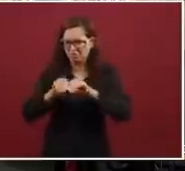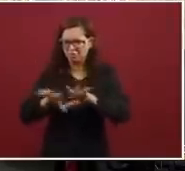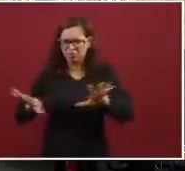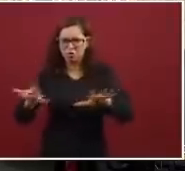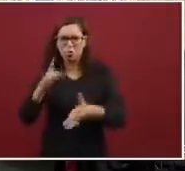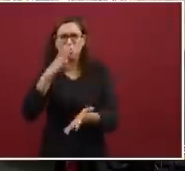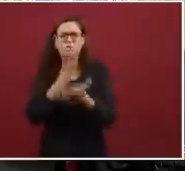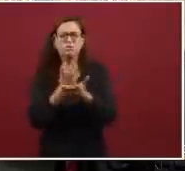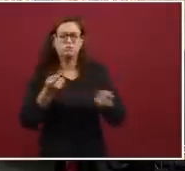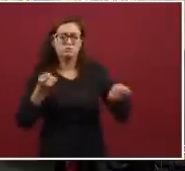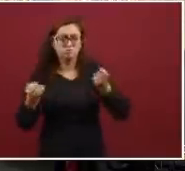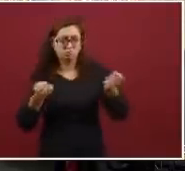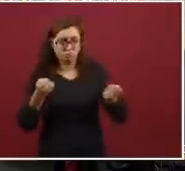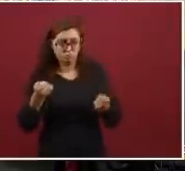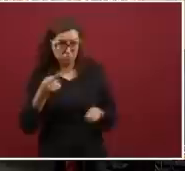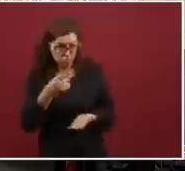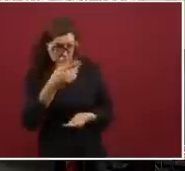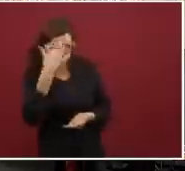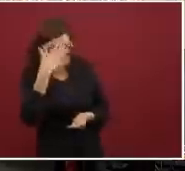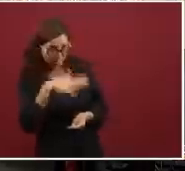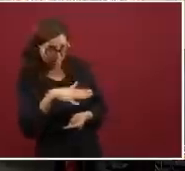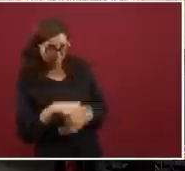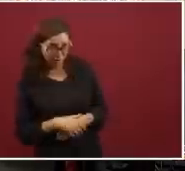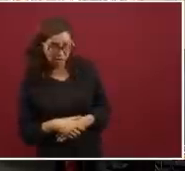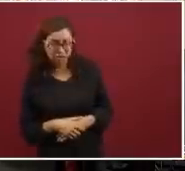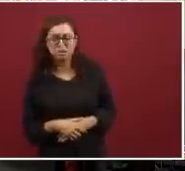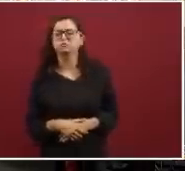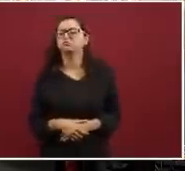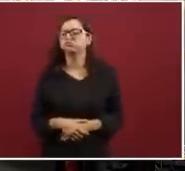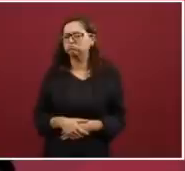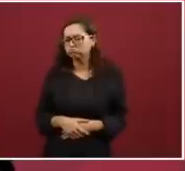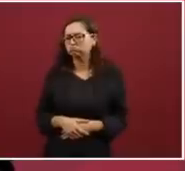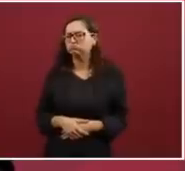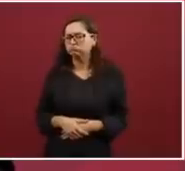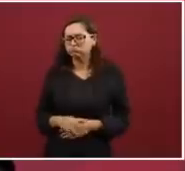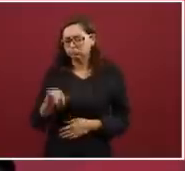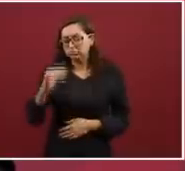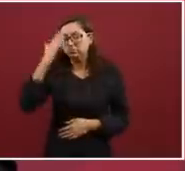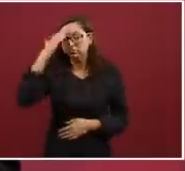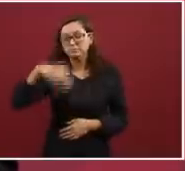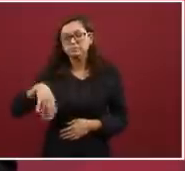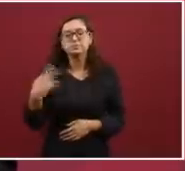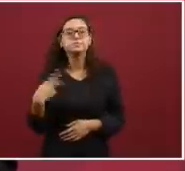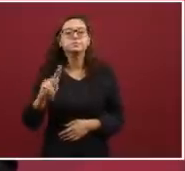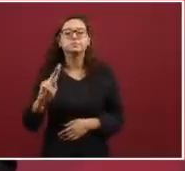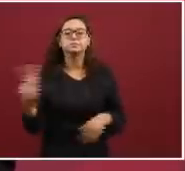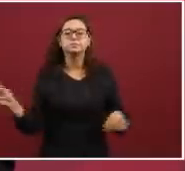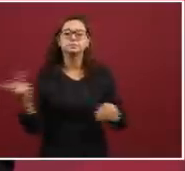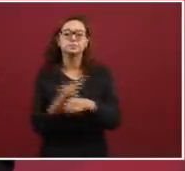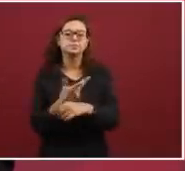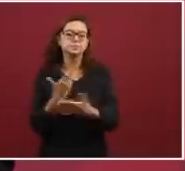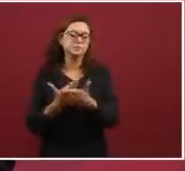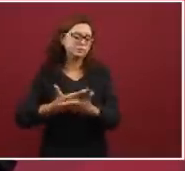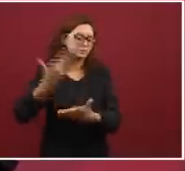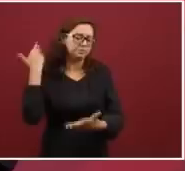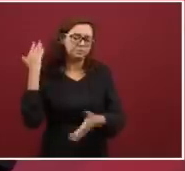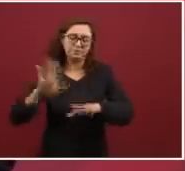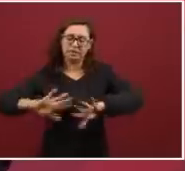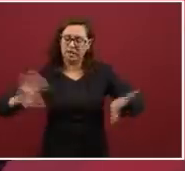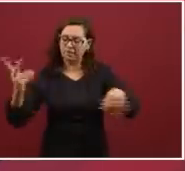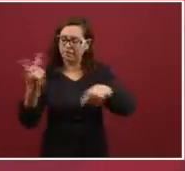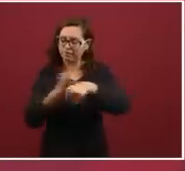bien. Sé si usted estaba enterado de esto. Sí, pero ahora sí que ya lo pasado,